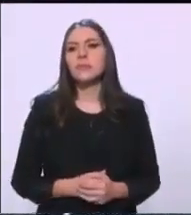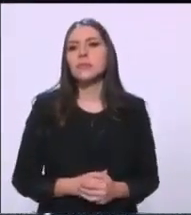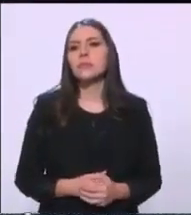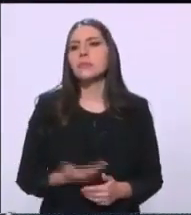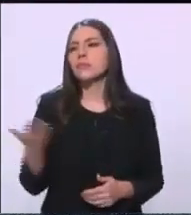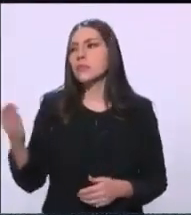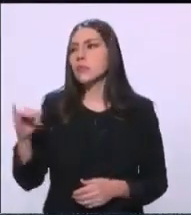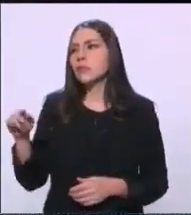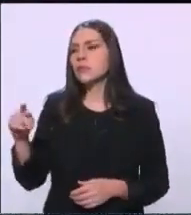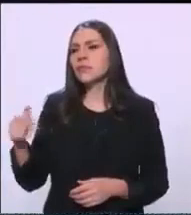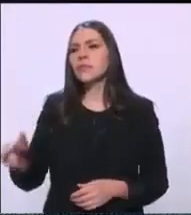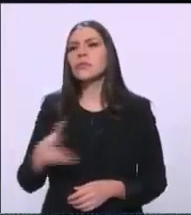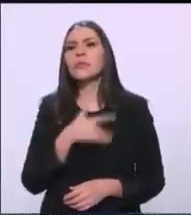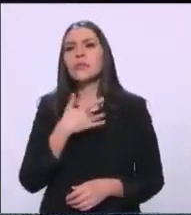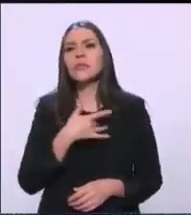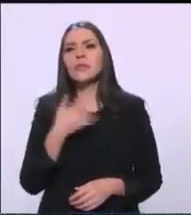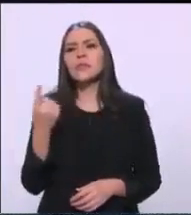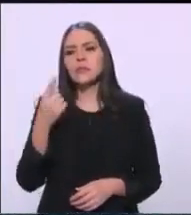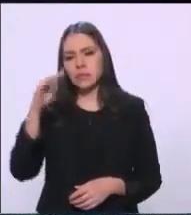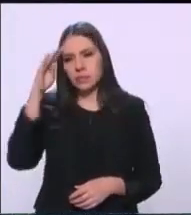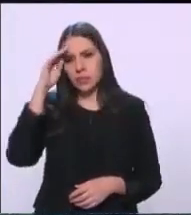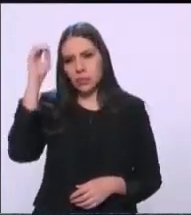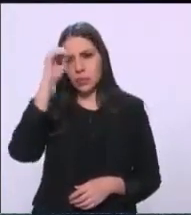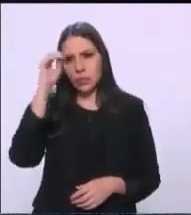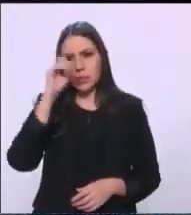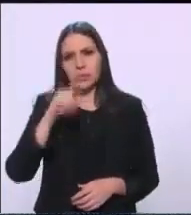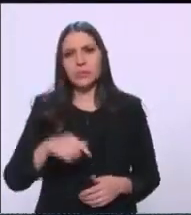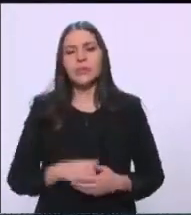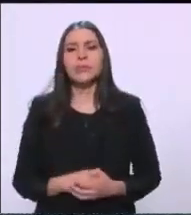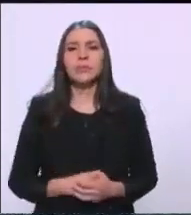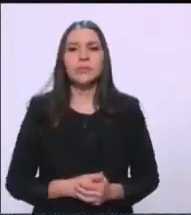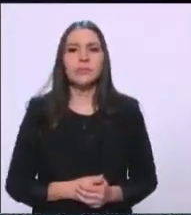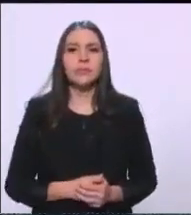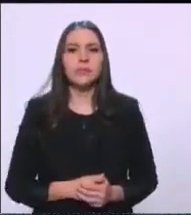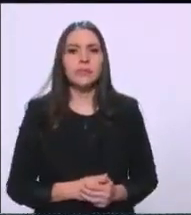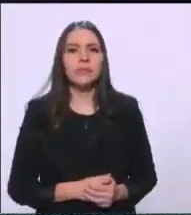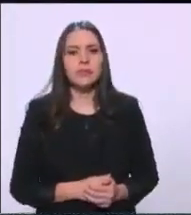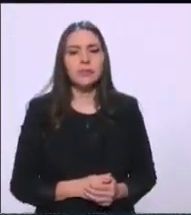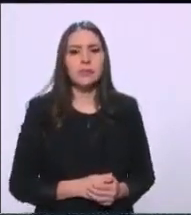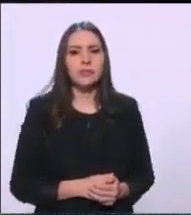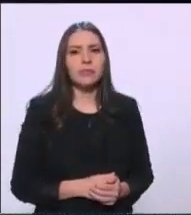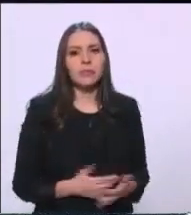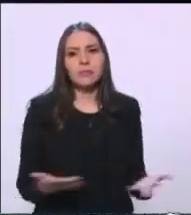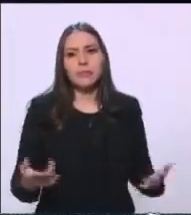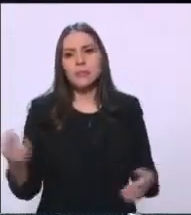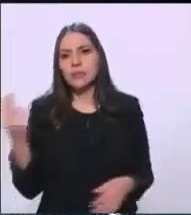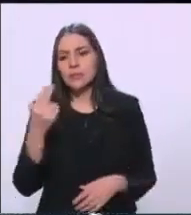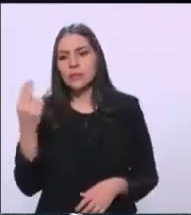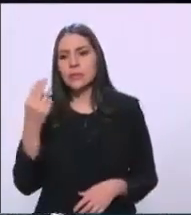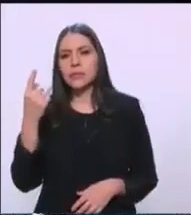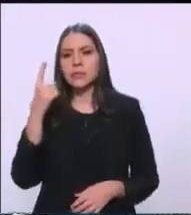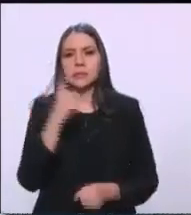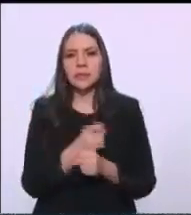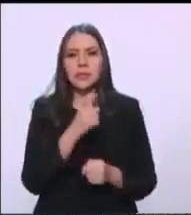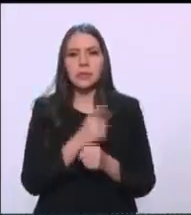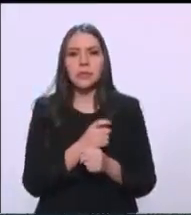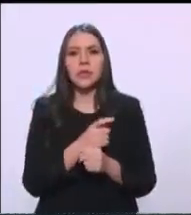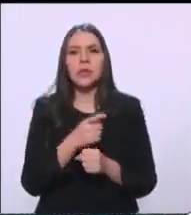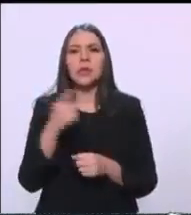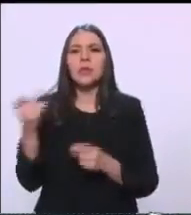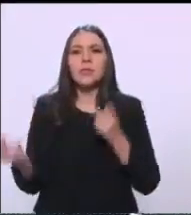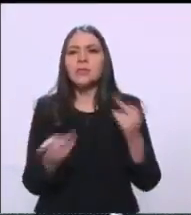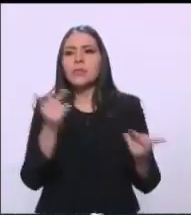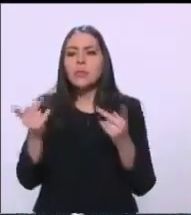estas mediciones, esta percepción? Bueno, de principio tendremos que ver cómo está hecha la encuesta, si fue telefónica o no fue telefónica. Por mucho tiempo